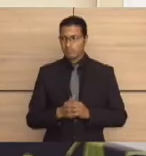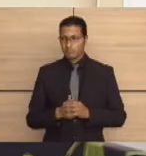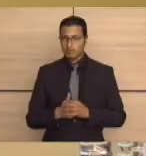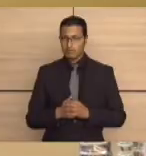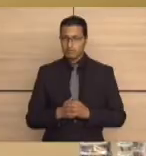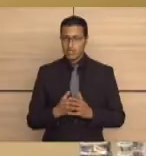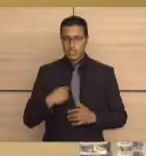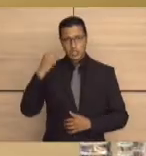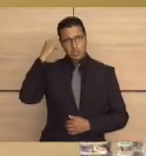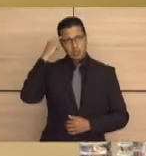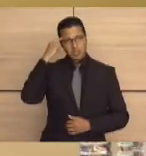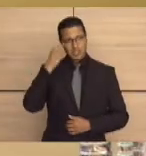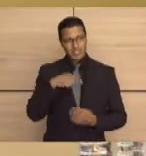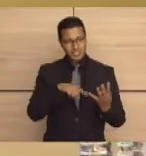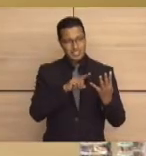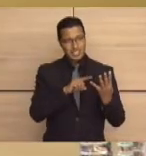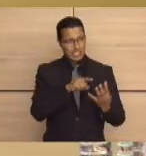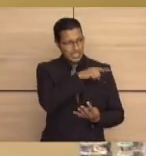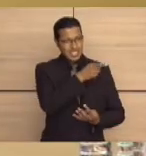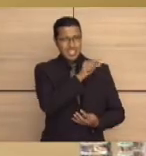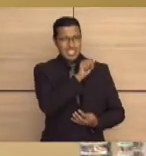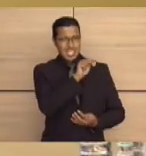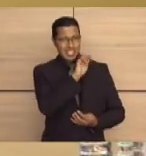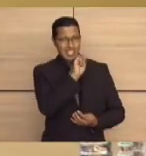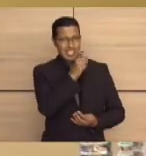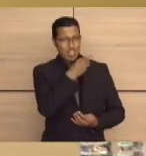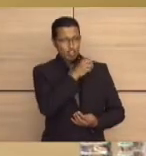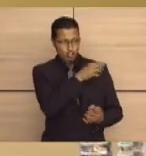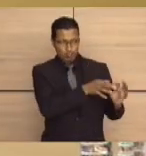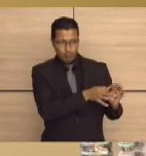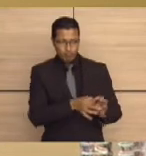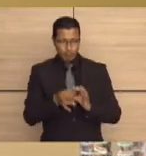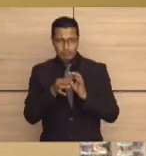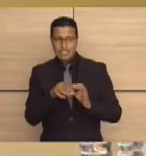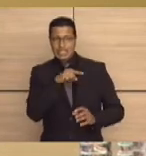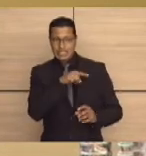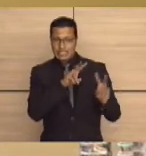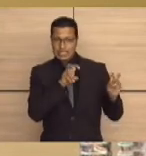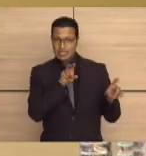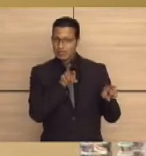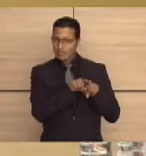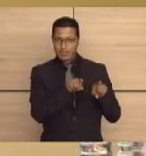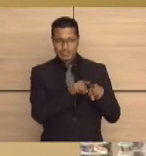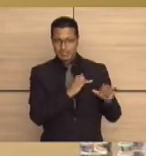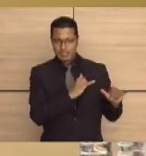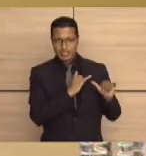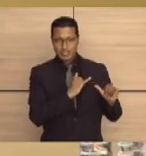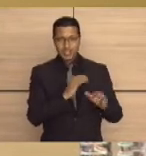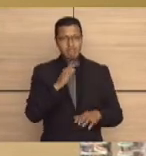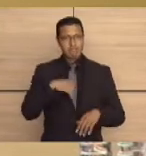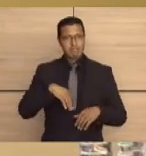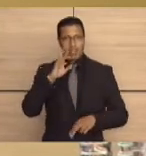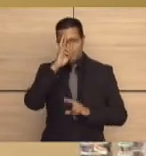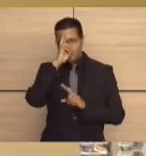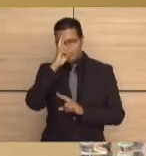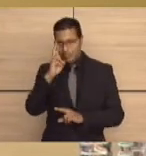Yo creo que arranco con lo que terminó Santiago. Sí, es un tema de respeto, es un tema de confiar.